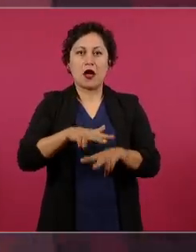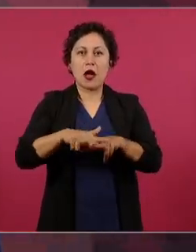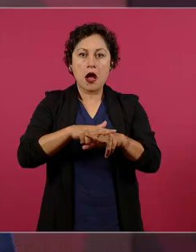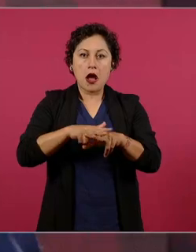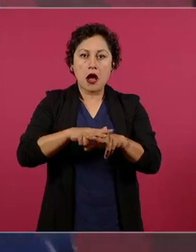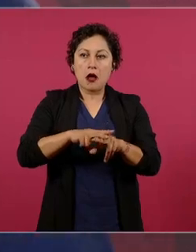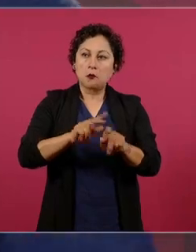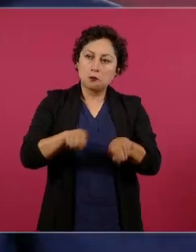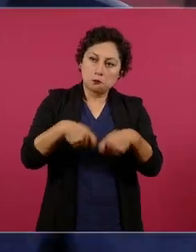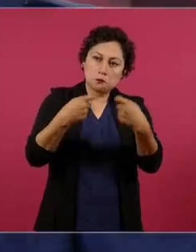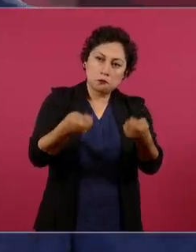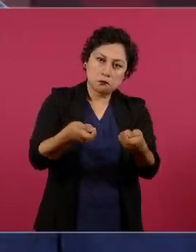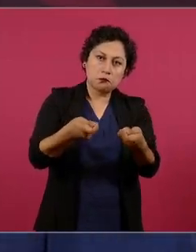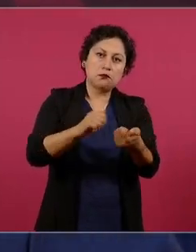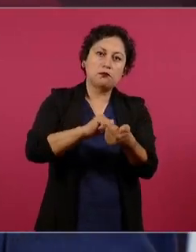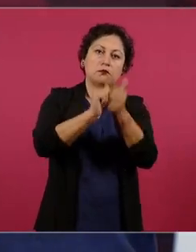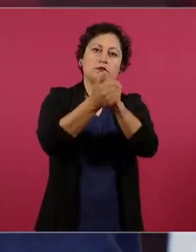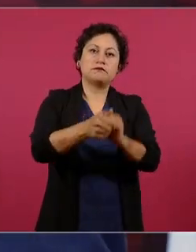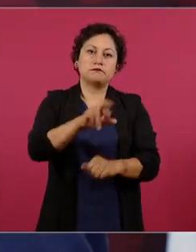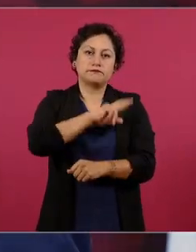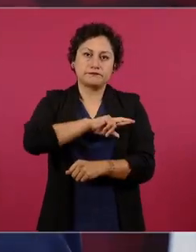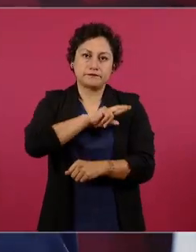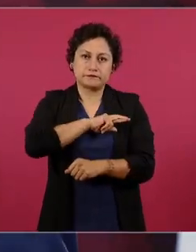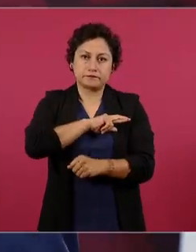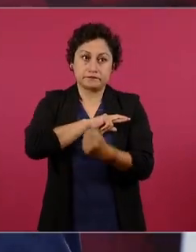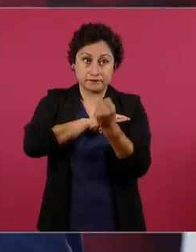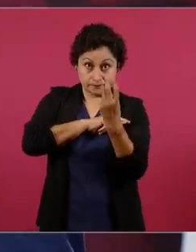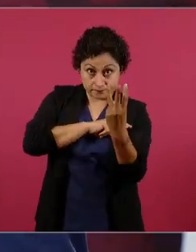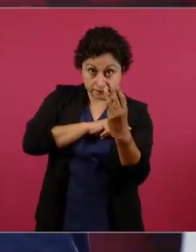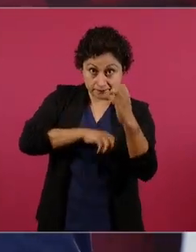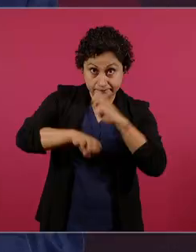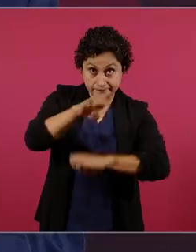la industria ferrocarrilera,